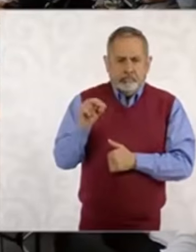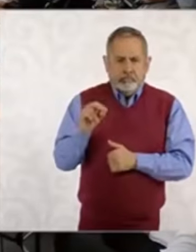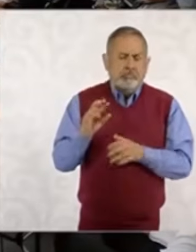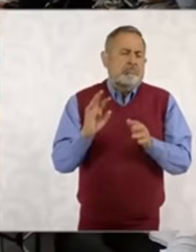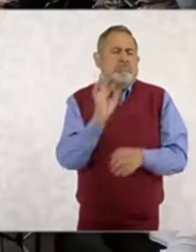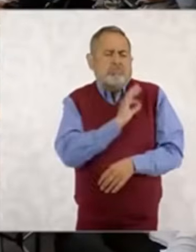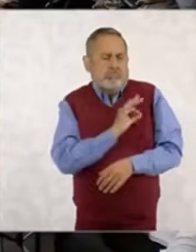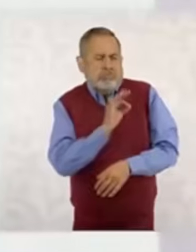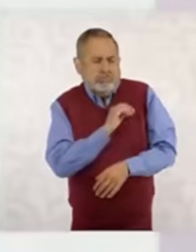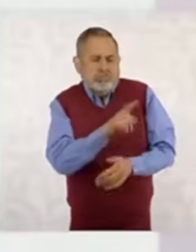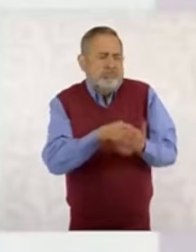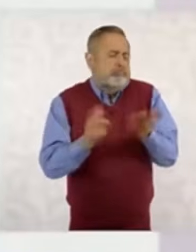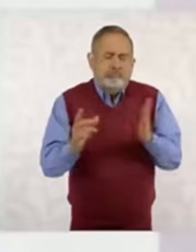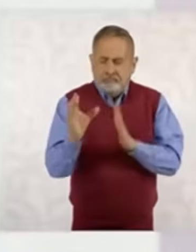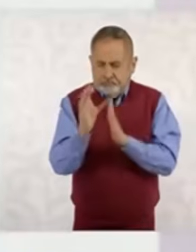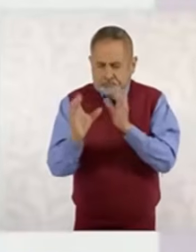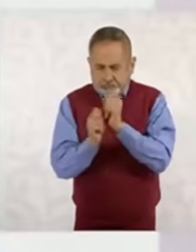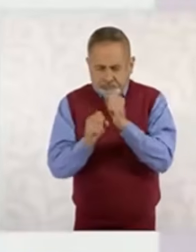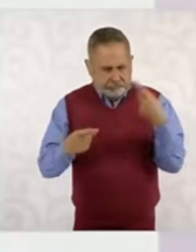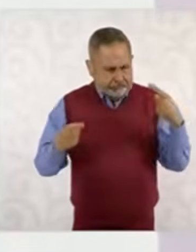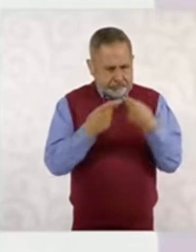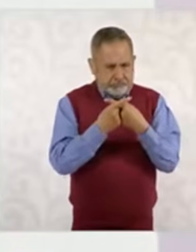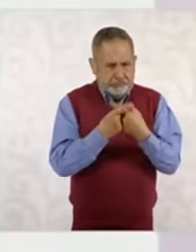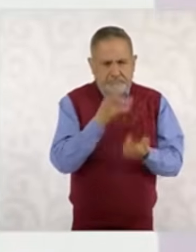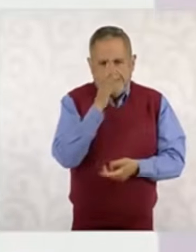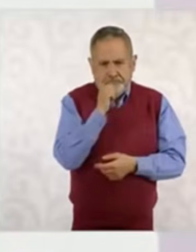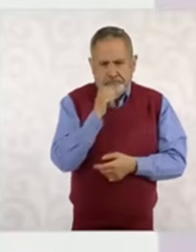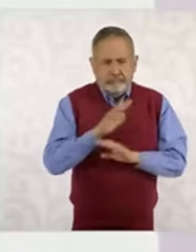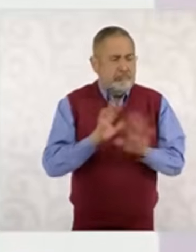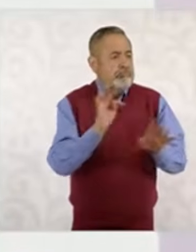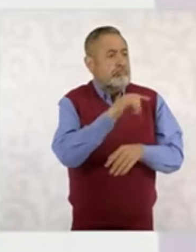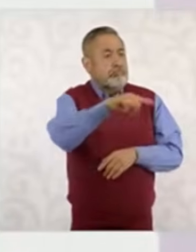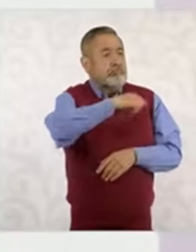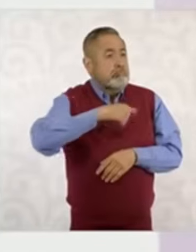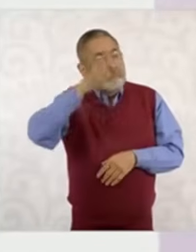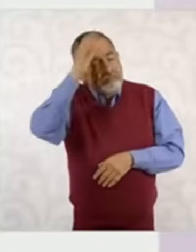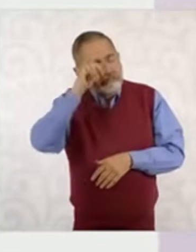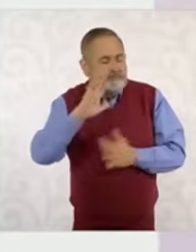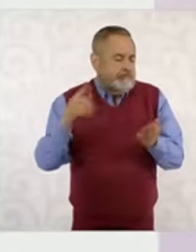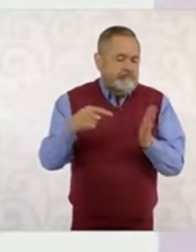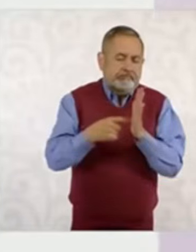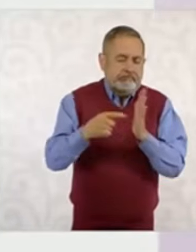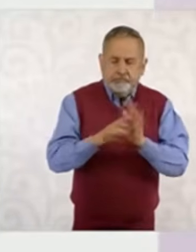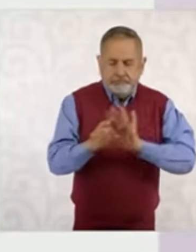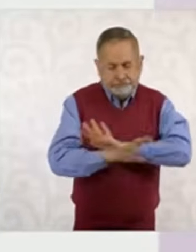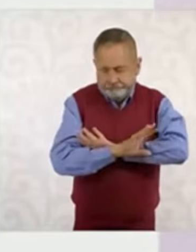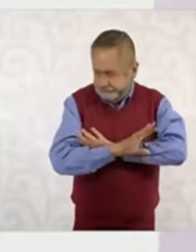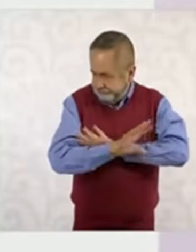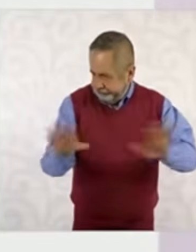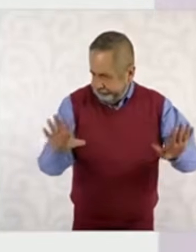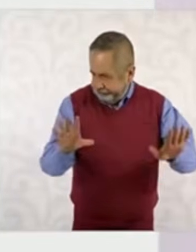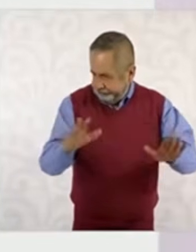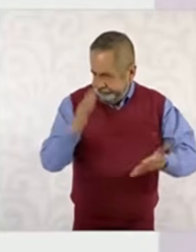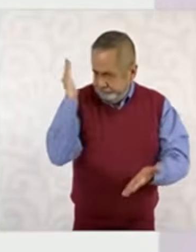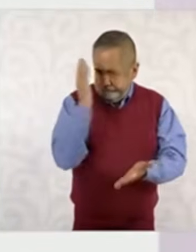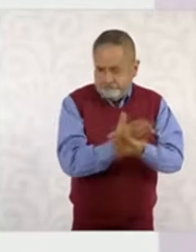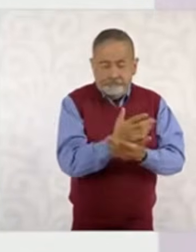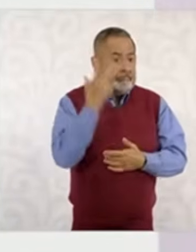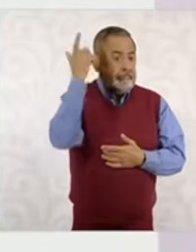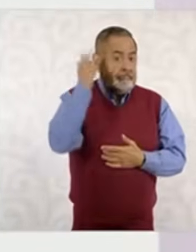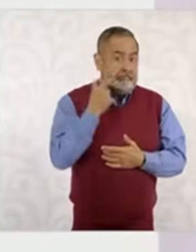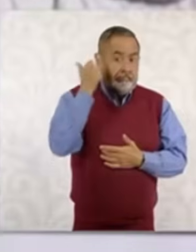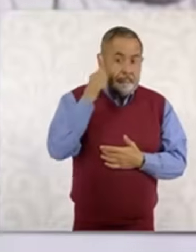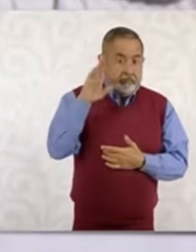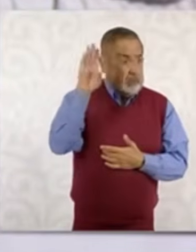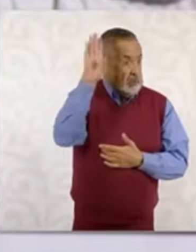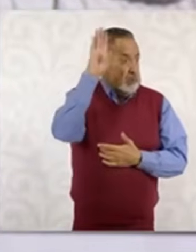puede alguien decir que hay inconstitucionalidad, que no esté de acuerdo, ¿verdad? Entonces, pensiones sin